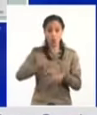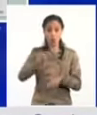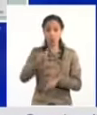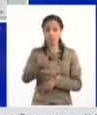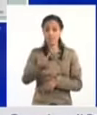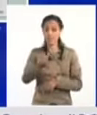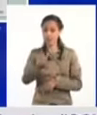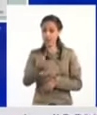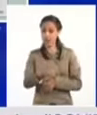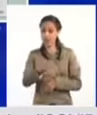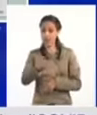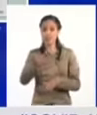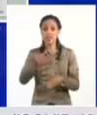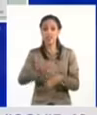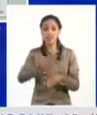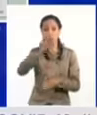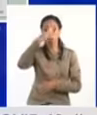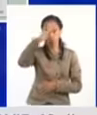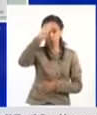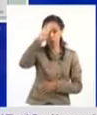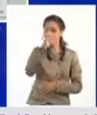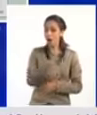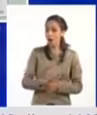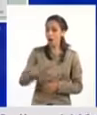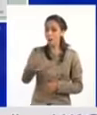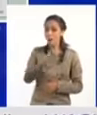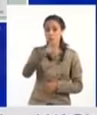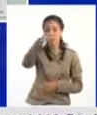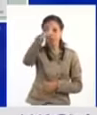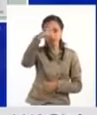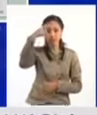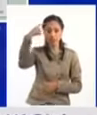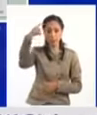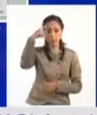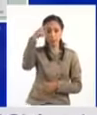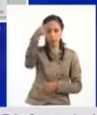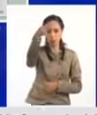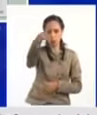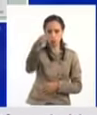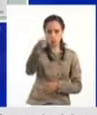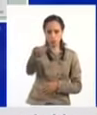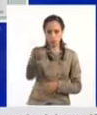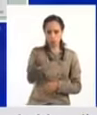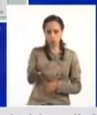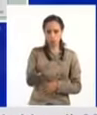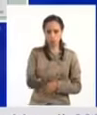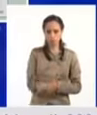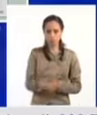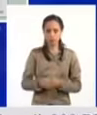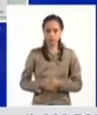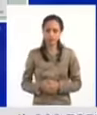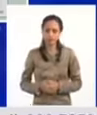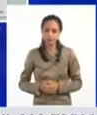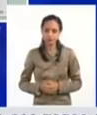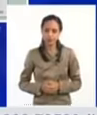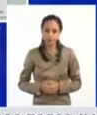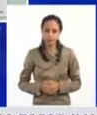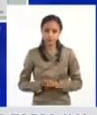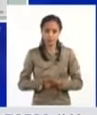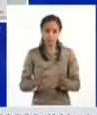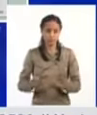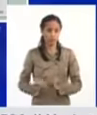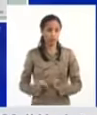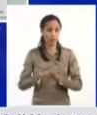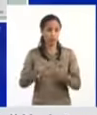Santiago de Cuba, Camagüey y Santi Espíritus, 1 de cada uno. Finalmente Cuba, con la elevada